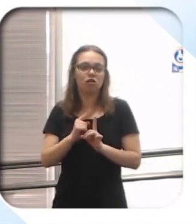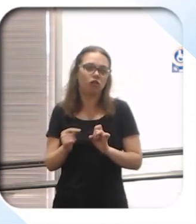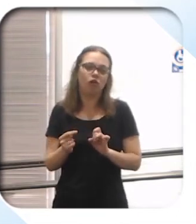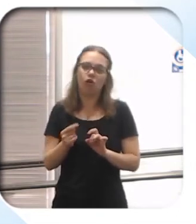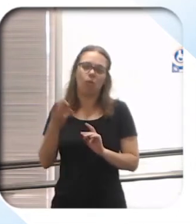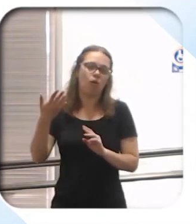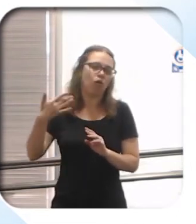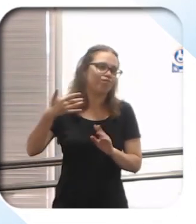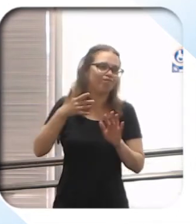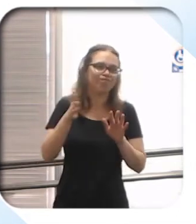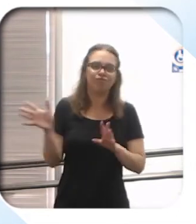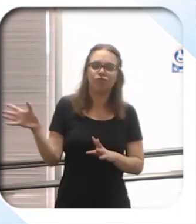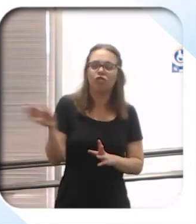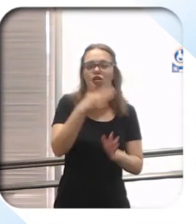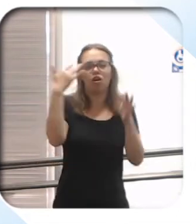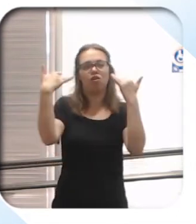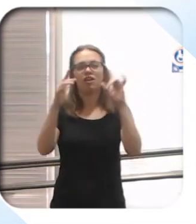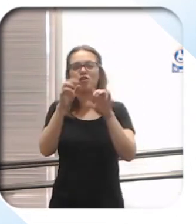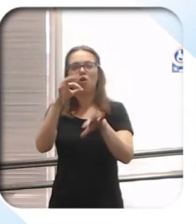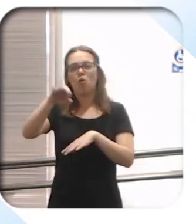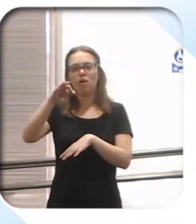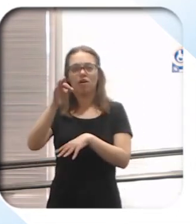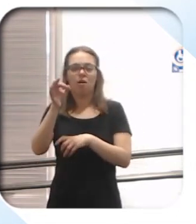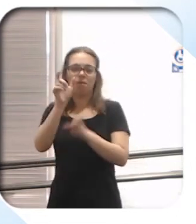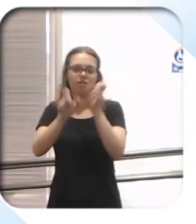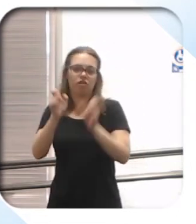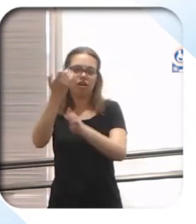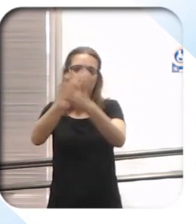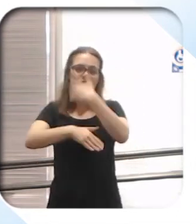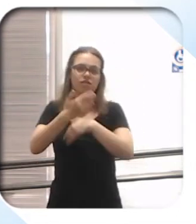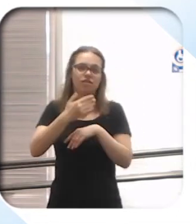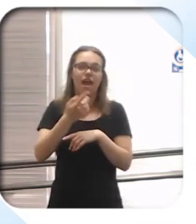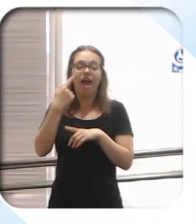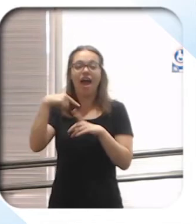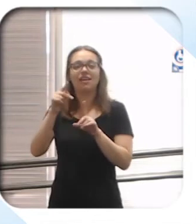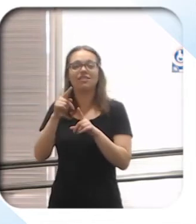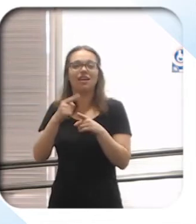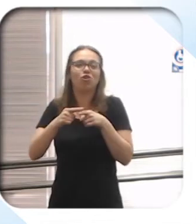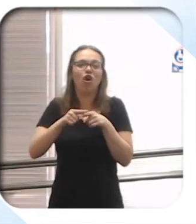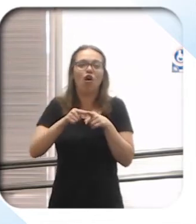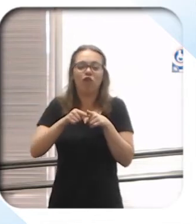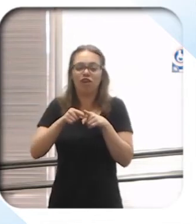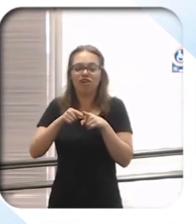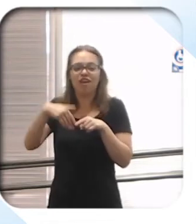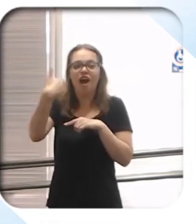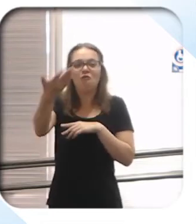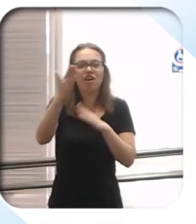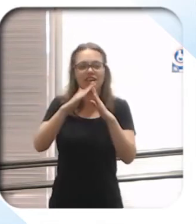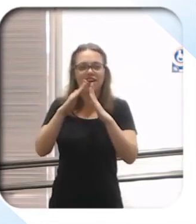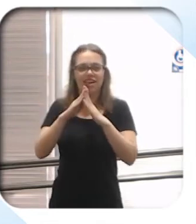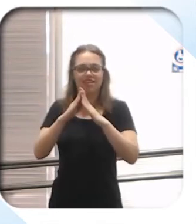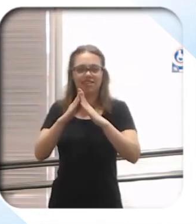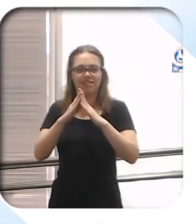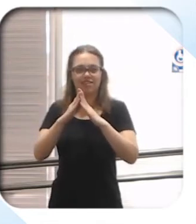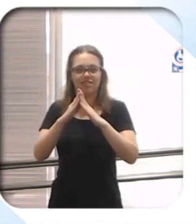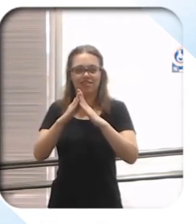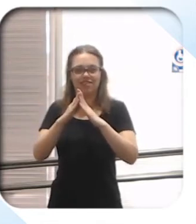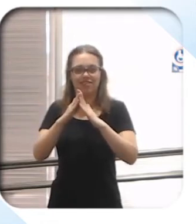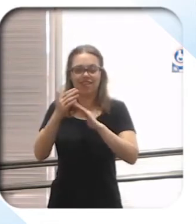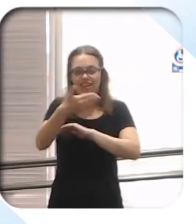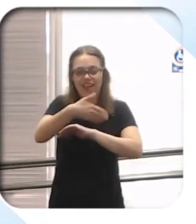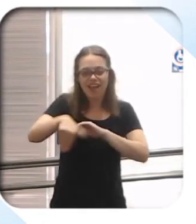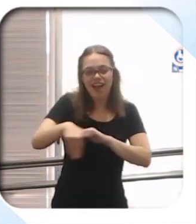todos los jóvenes, no solamente con personas con discapacidad, hacen noviazgo de vereda, de cordón de la vereda, ¿verdad? Con los riesgos que